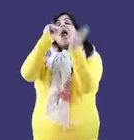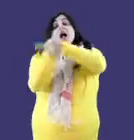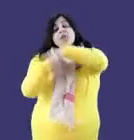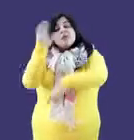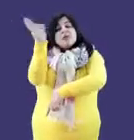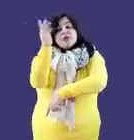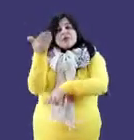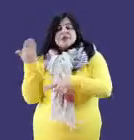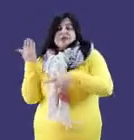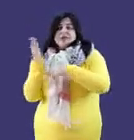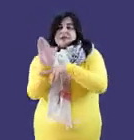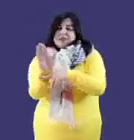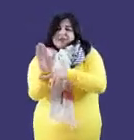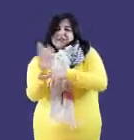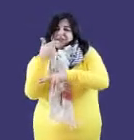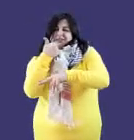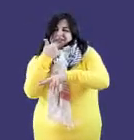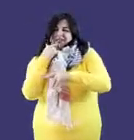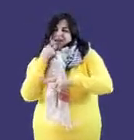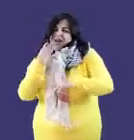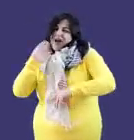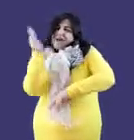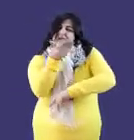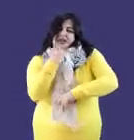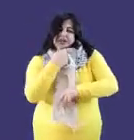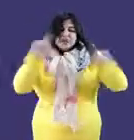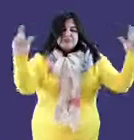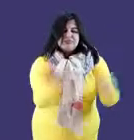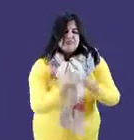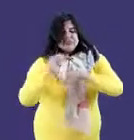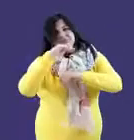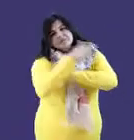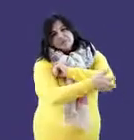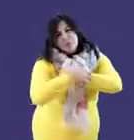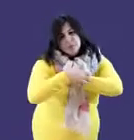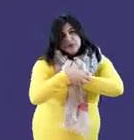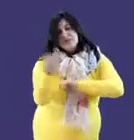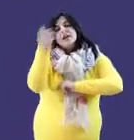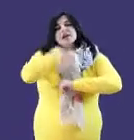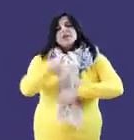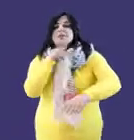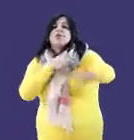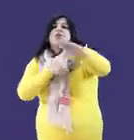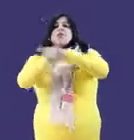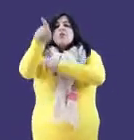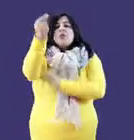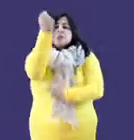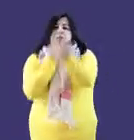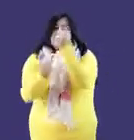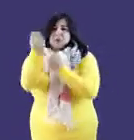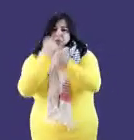El cambio climático representa una amenaza a los esfuerzos por la disminución de la pobreza y por mantener un crecimiento económico